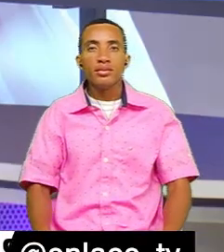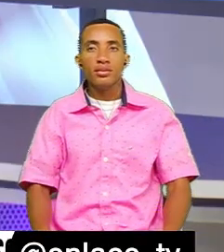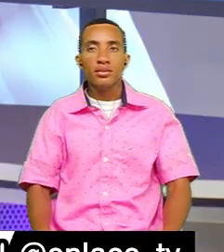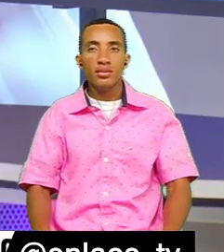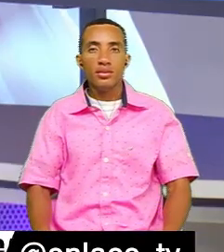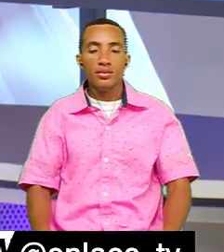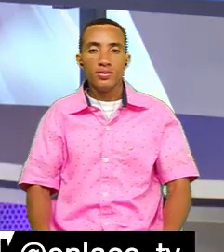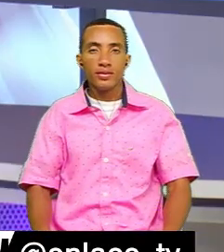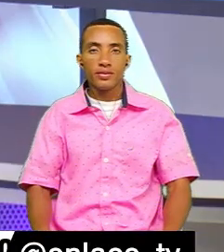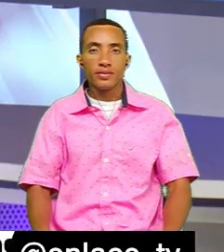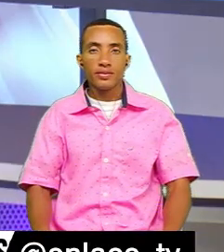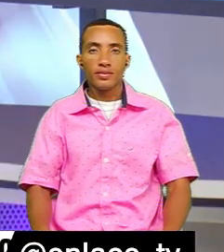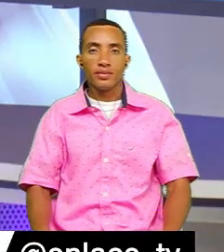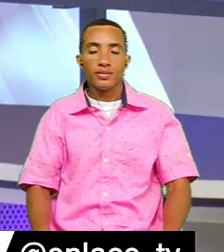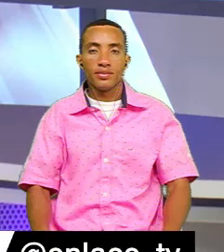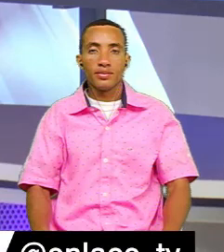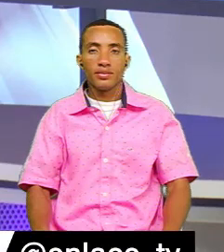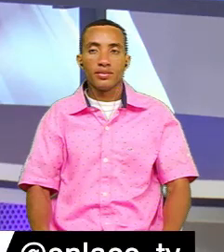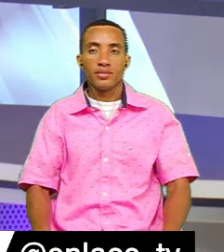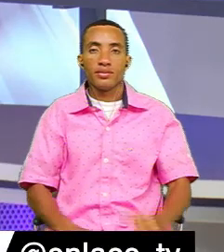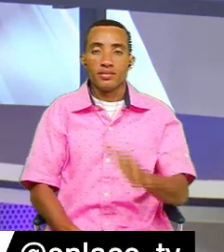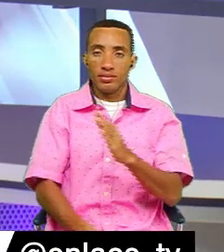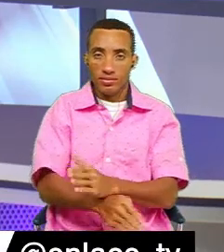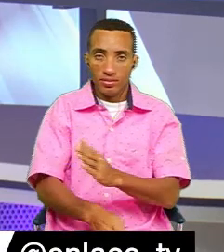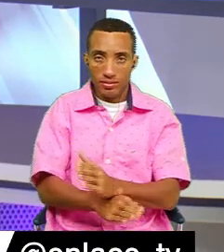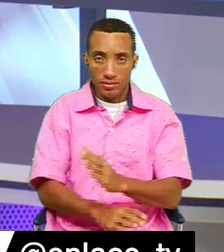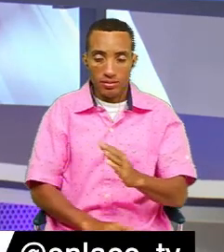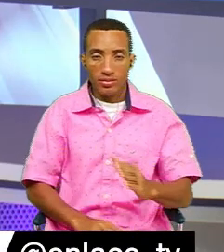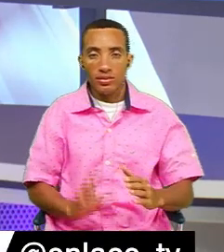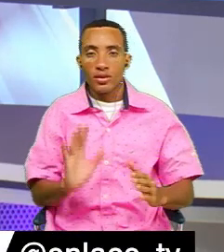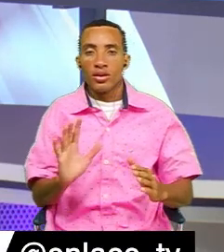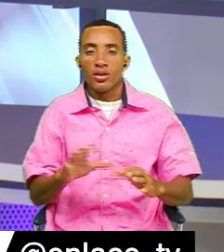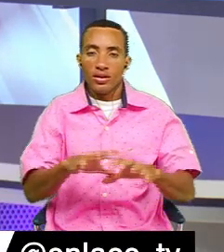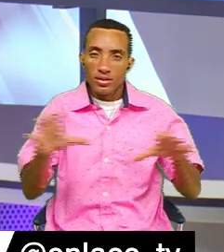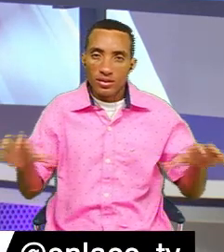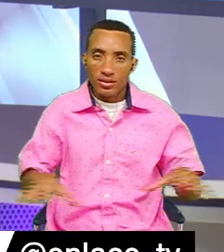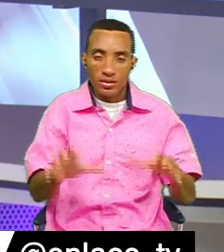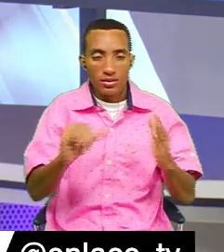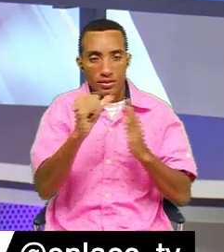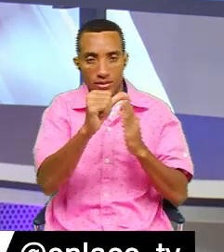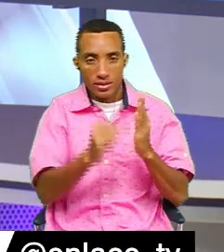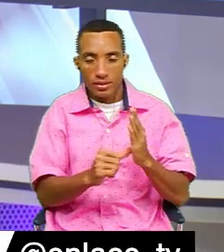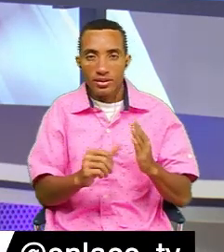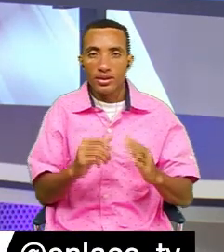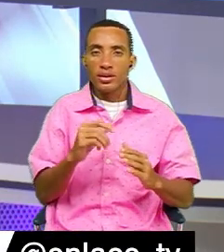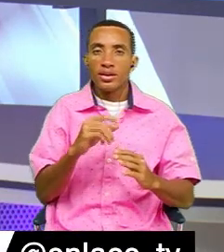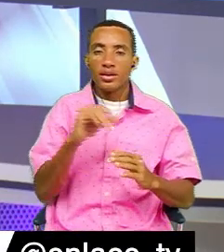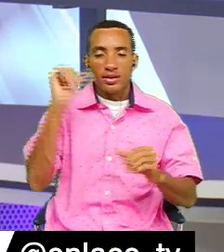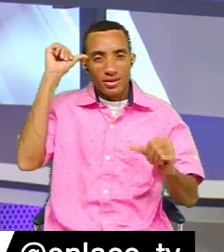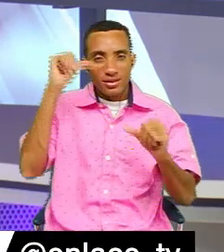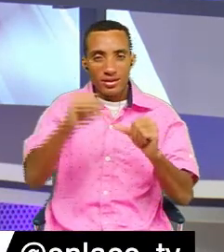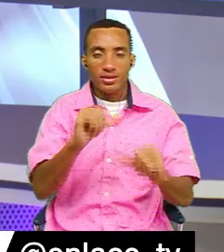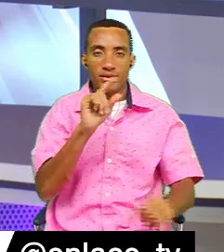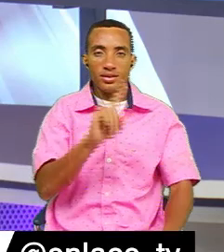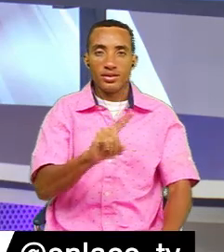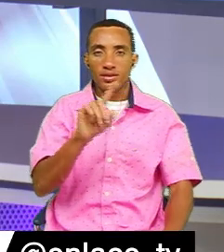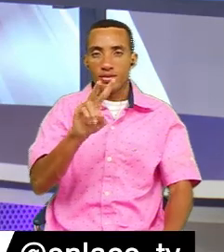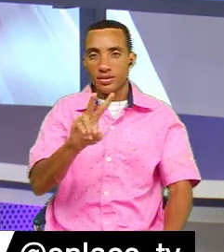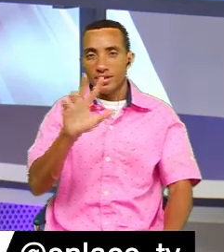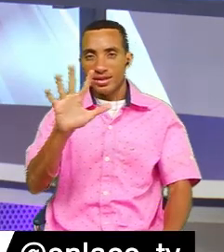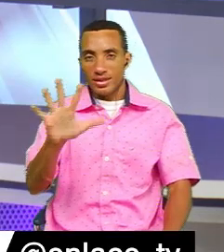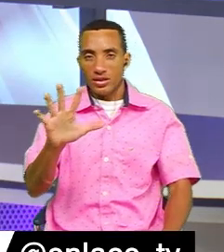Y continúa la programación de las actividades principales en el marco del aniversario número 125 de la Policía Nacional. Nuestra periodista Neila Cosio nos